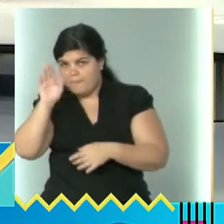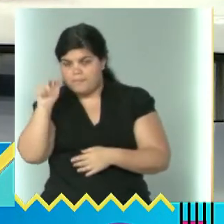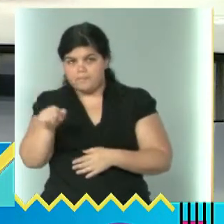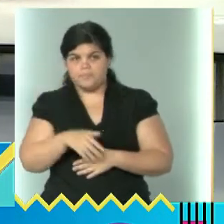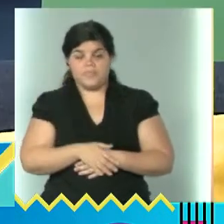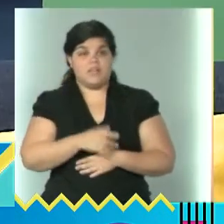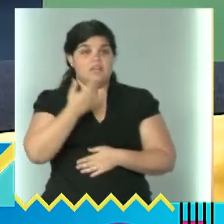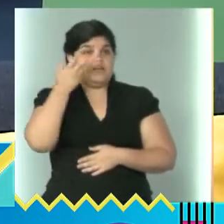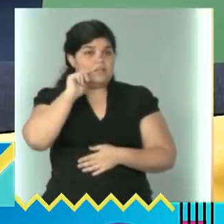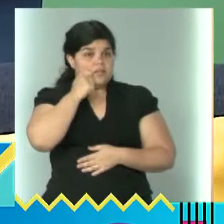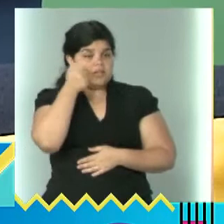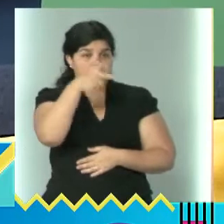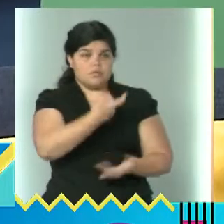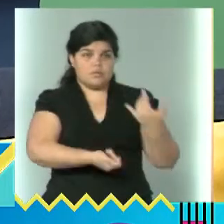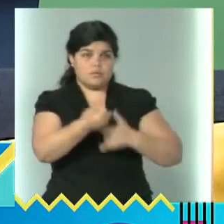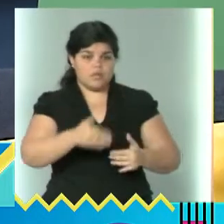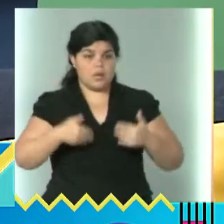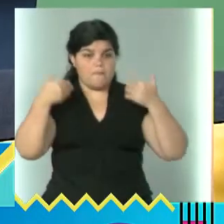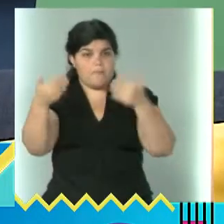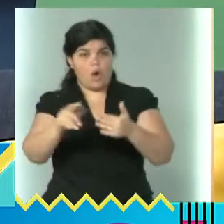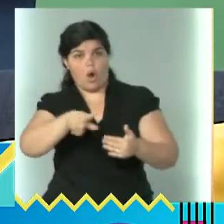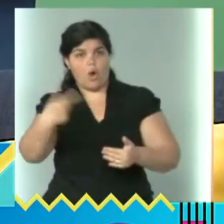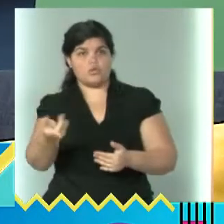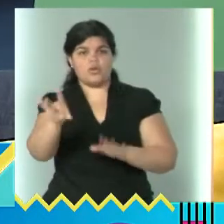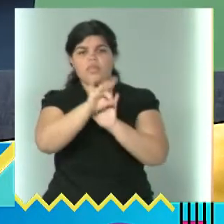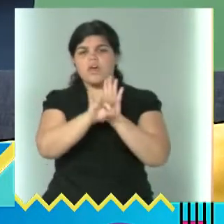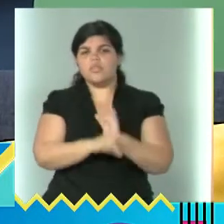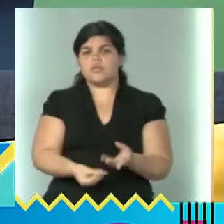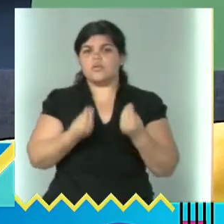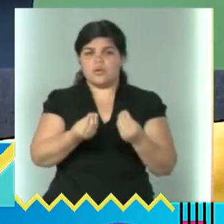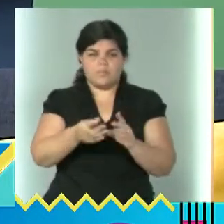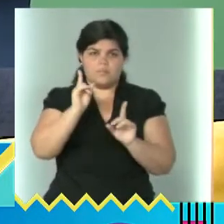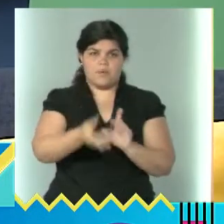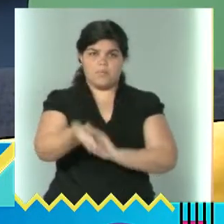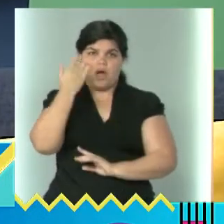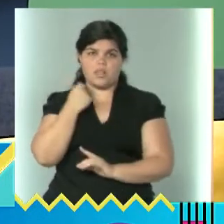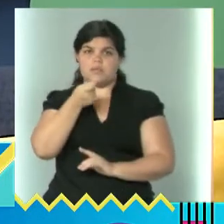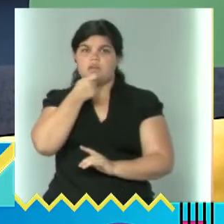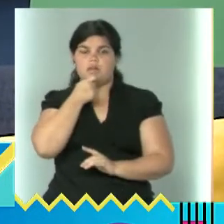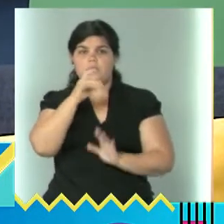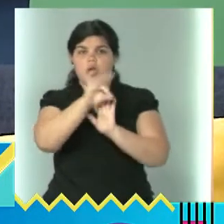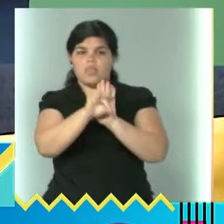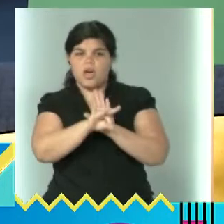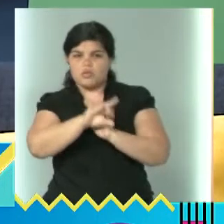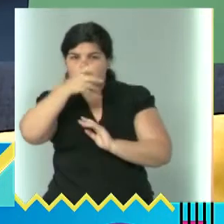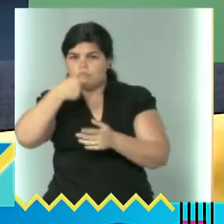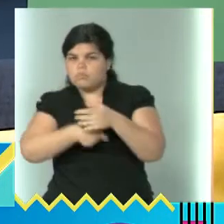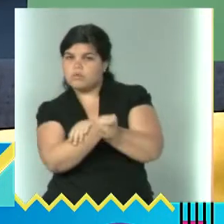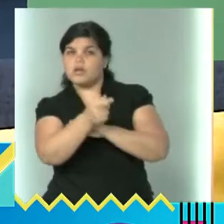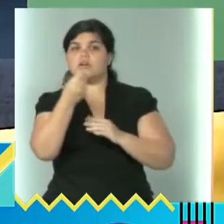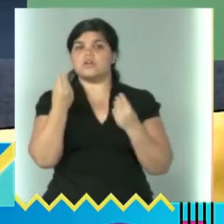próximo bloque nos cuentes un poquito acerca de cómo se utilizan los datos. En esto que vimos en el clip acerca de filtración de datos, bueno, de alguna forma,